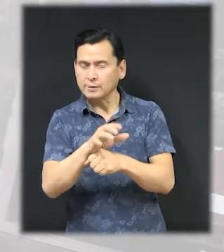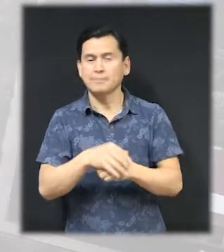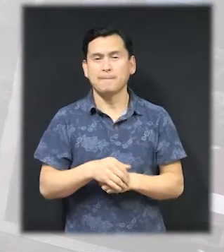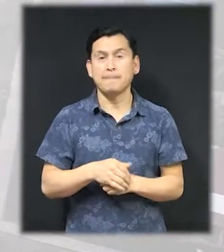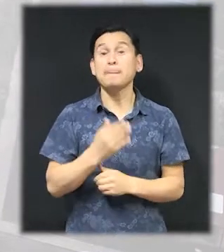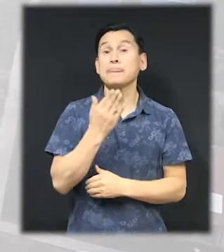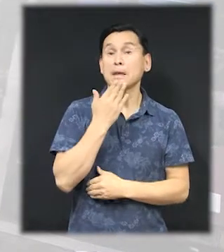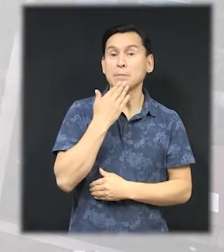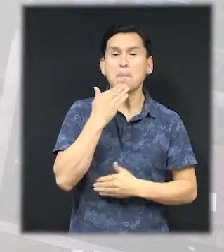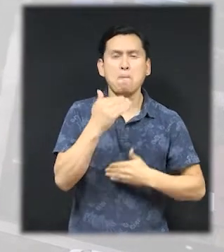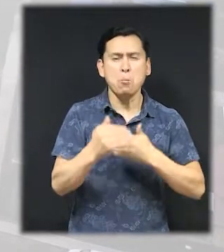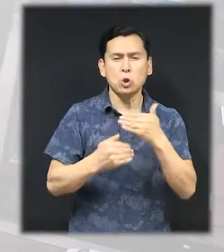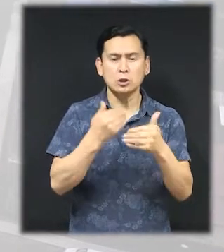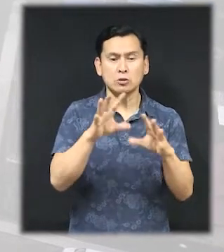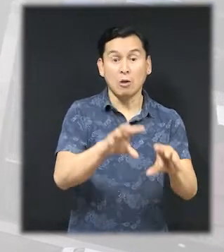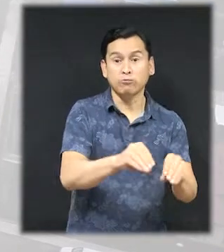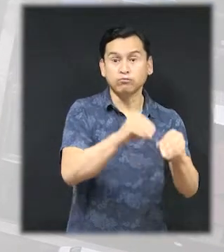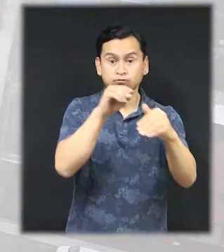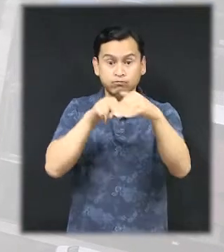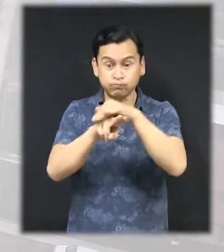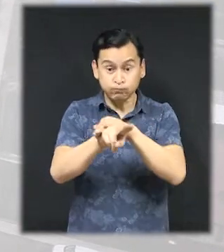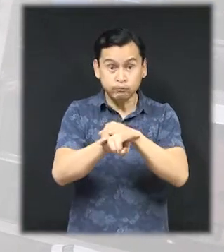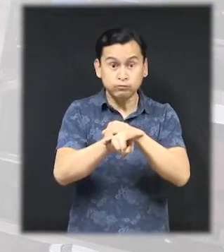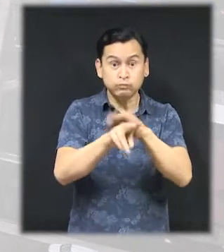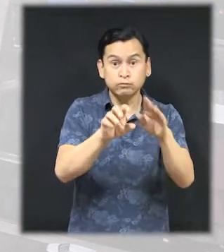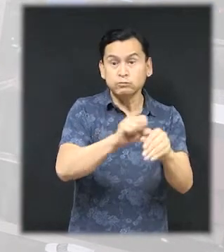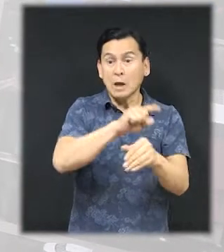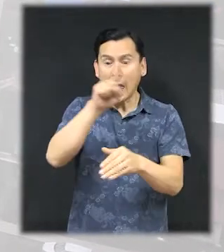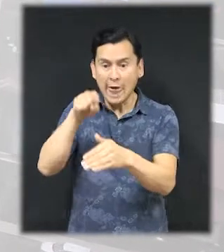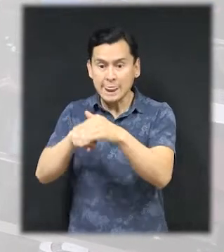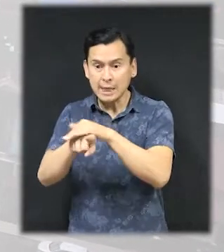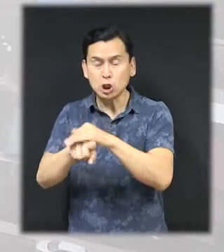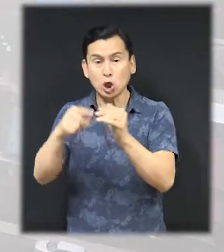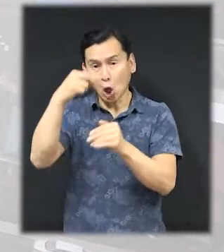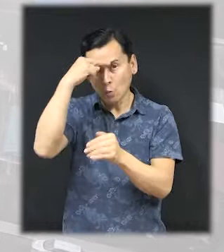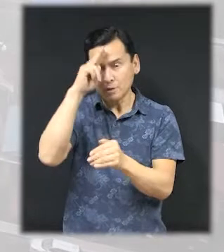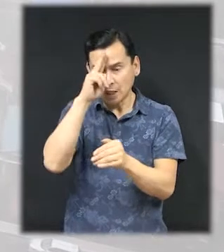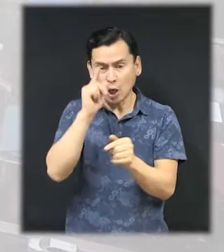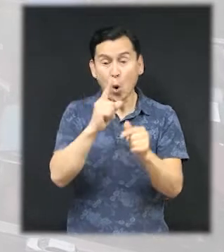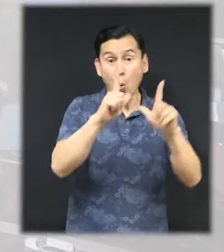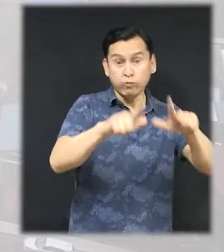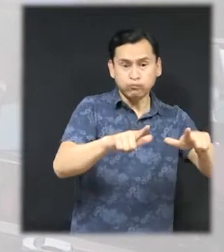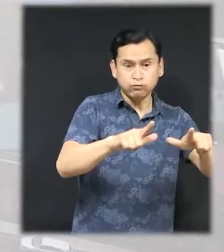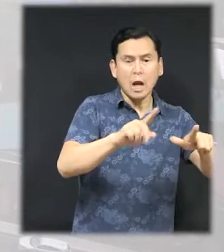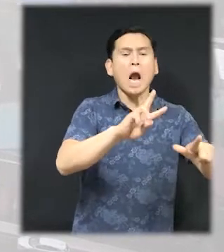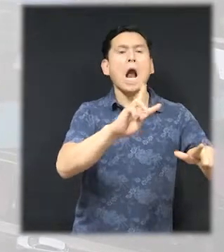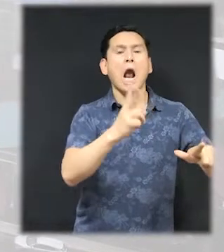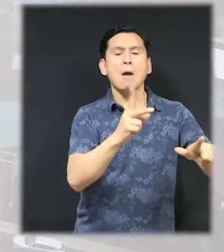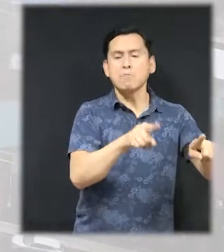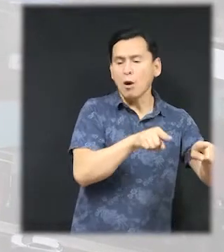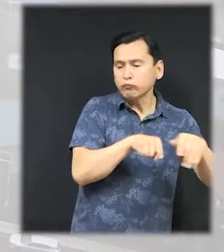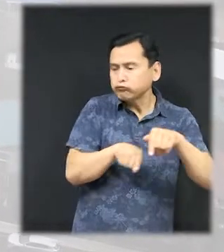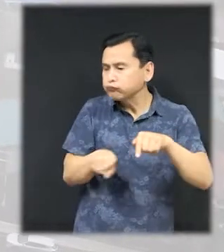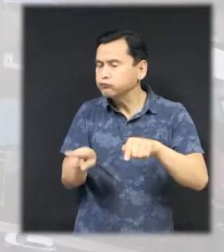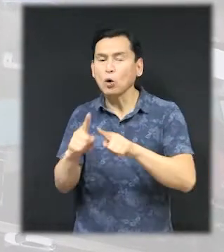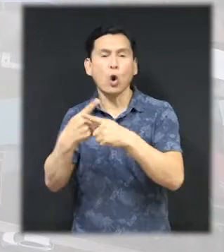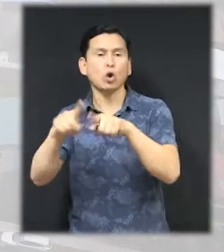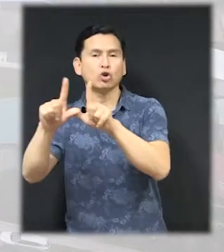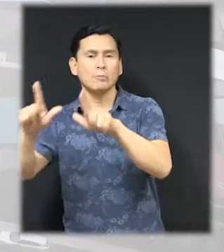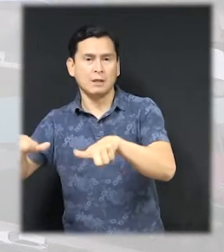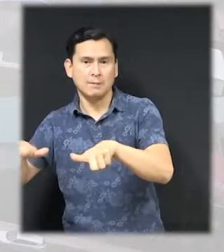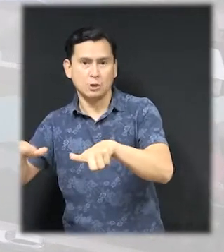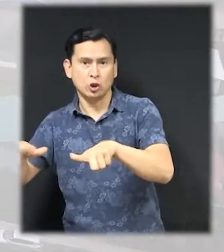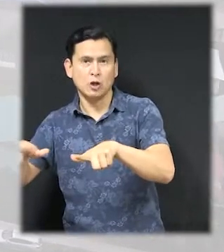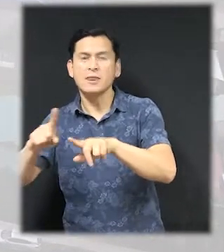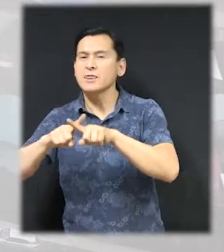COVID. También el proceso de traslado de nuestros pacientes al interior del establecimiento desde una unidad a otra